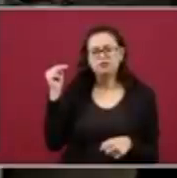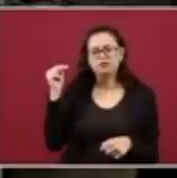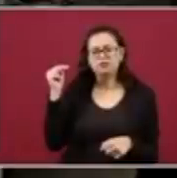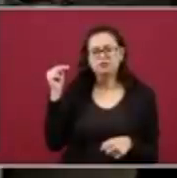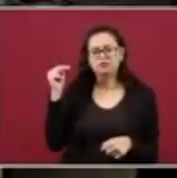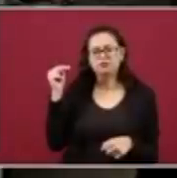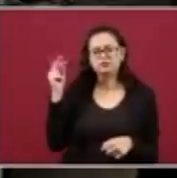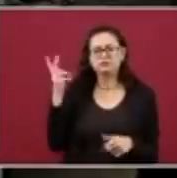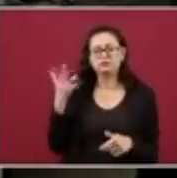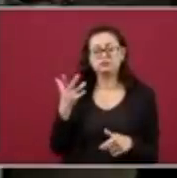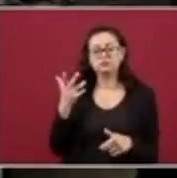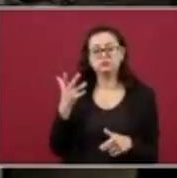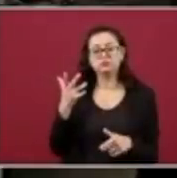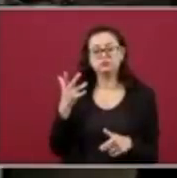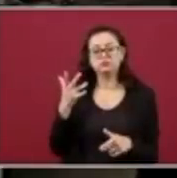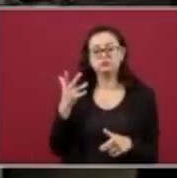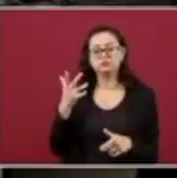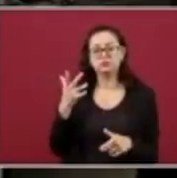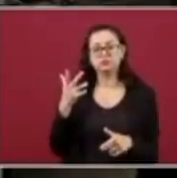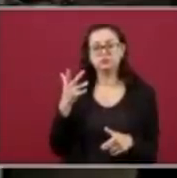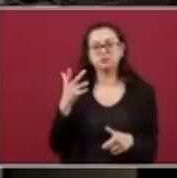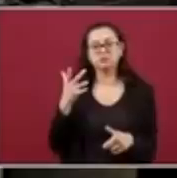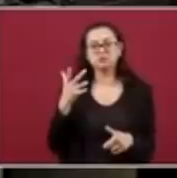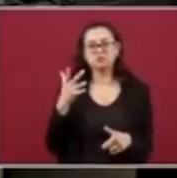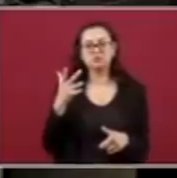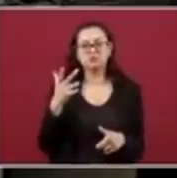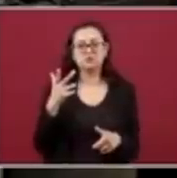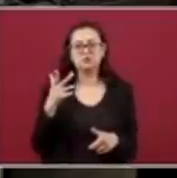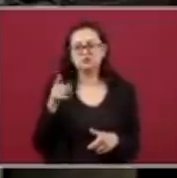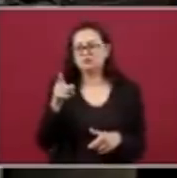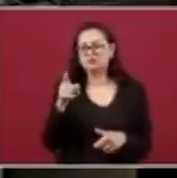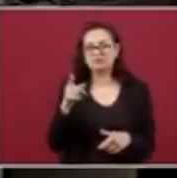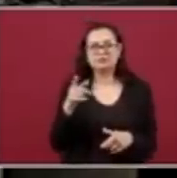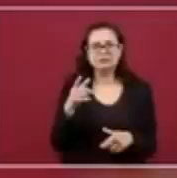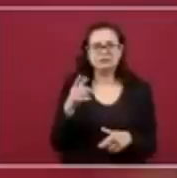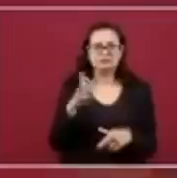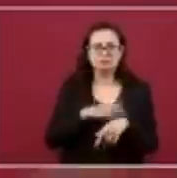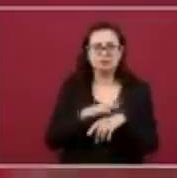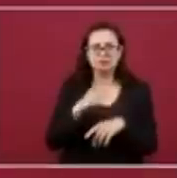que recuerde, pero Jesús les da la gente.